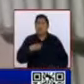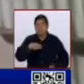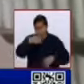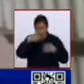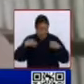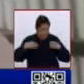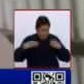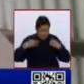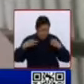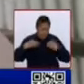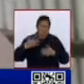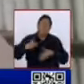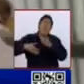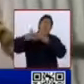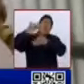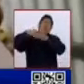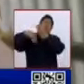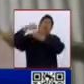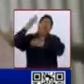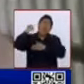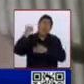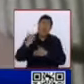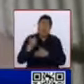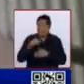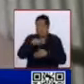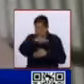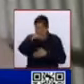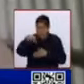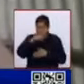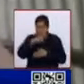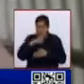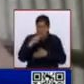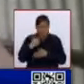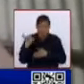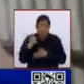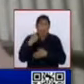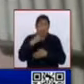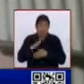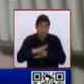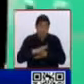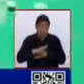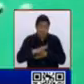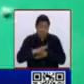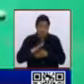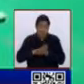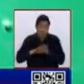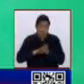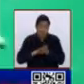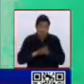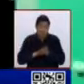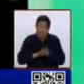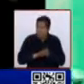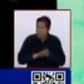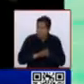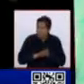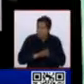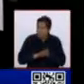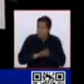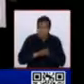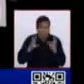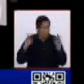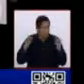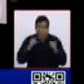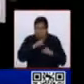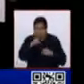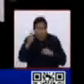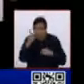con ropa antigua, paseando por allá. Y me dice, ¿hay una señora o hay una película? Me dice, no, nadie no ha entrado